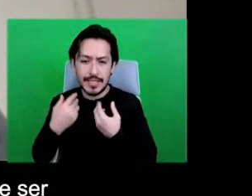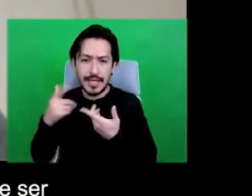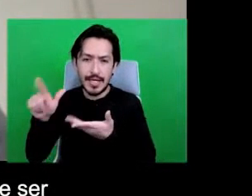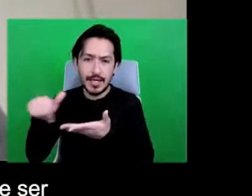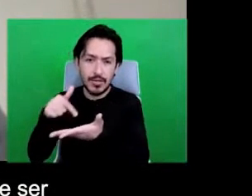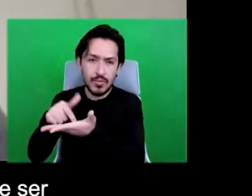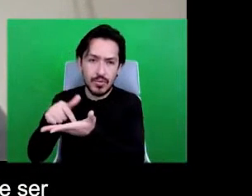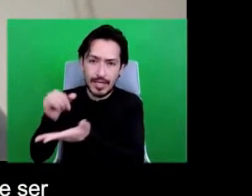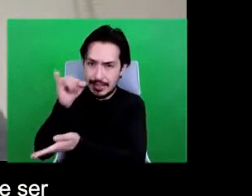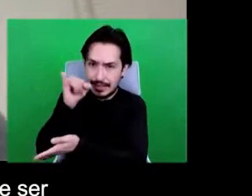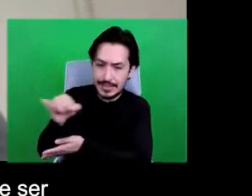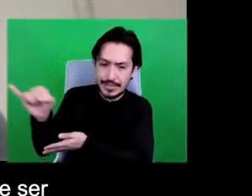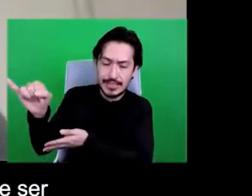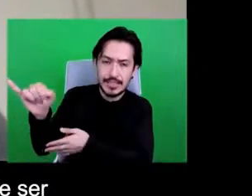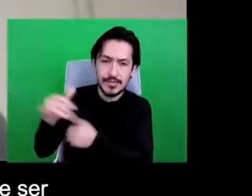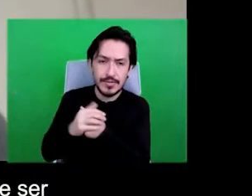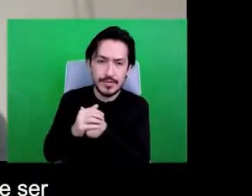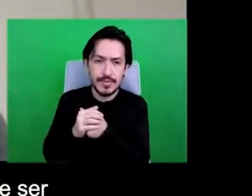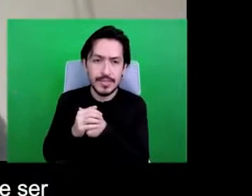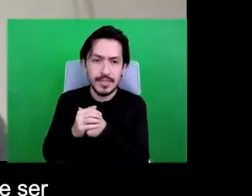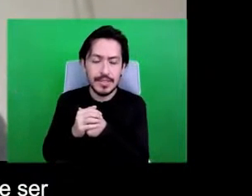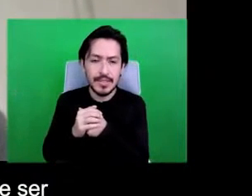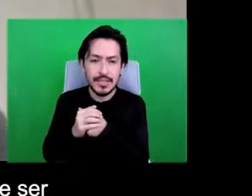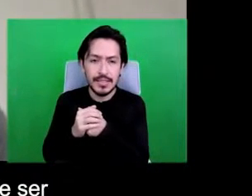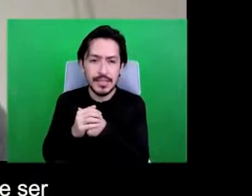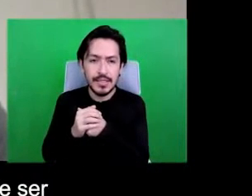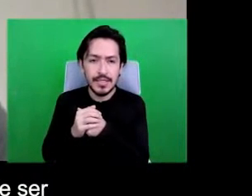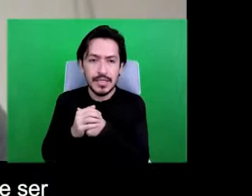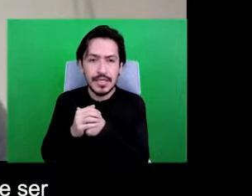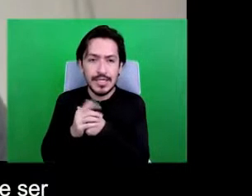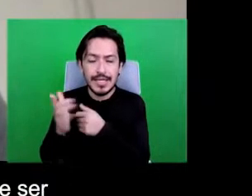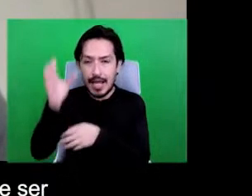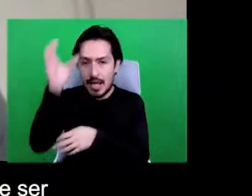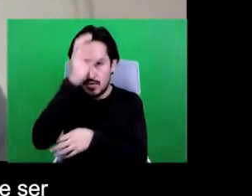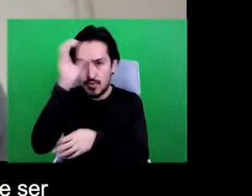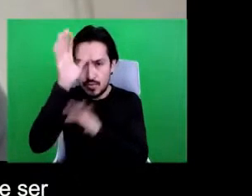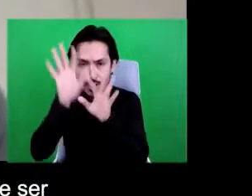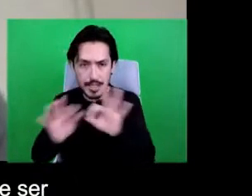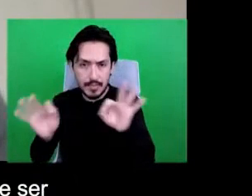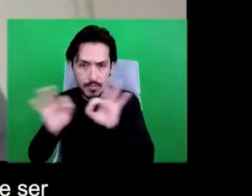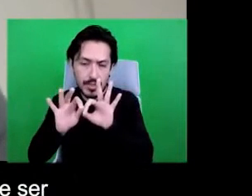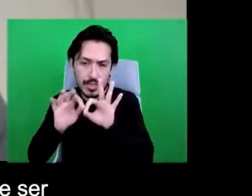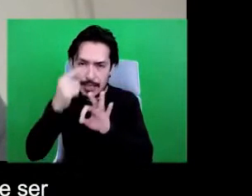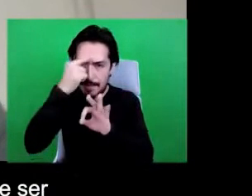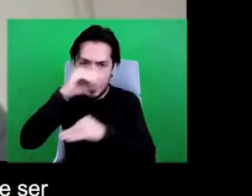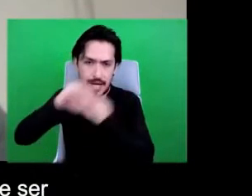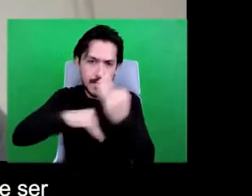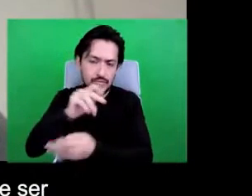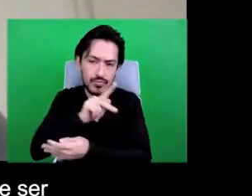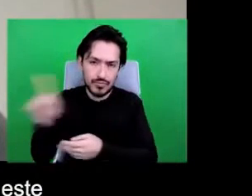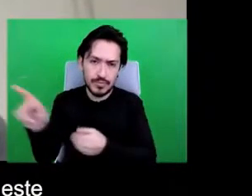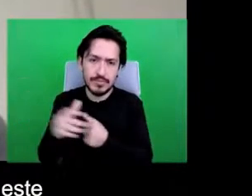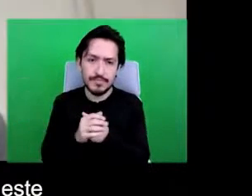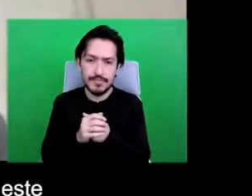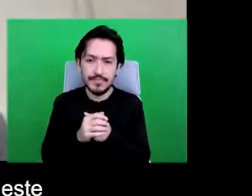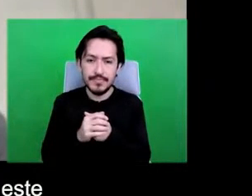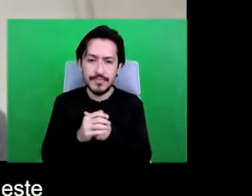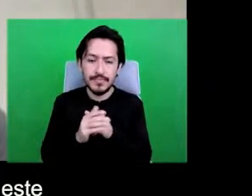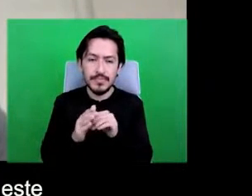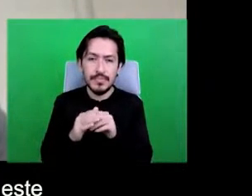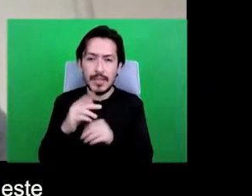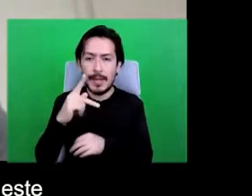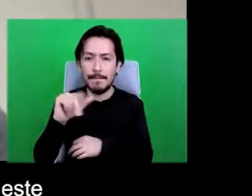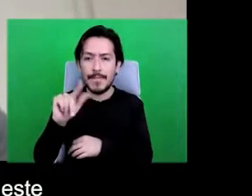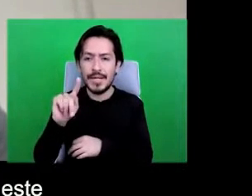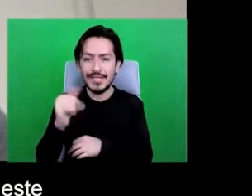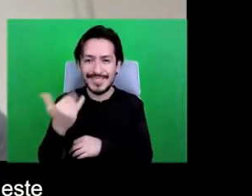de diferenciación total y la cultura debe ser para todos, como bien decía Patty en su intervención. No me queda nada